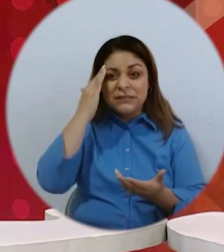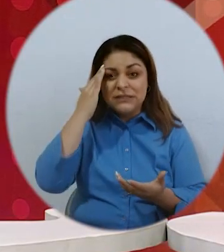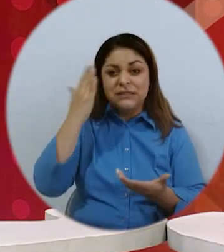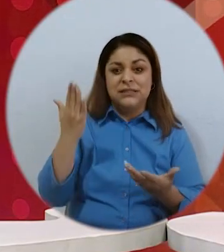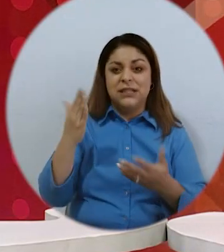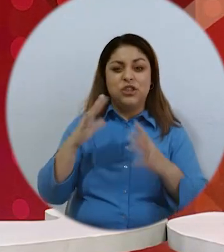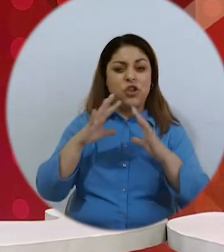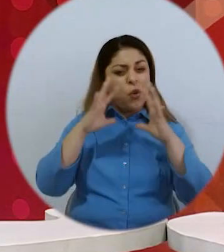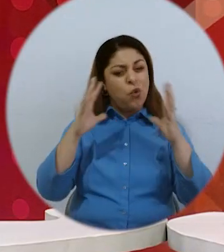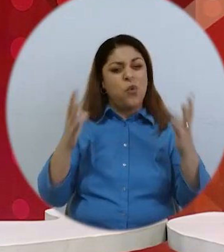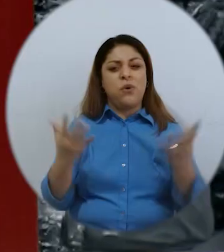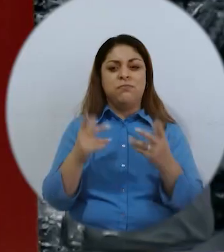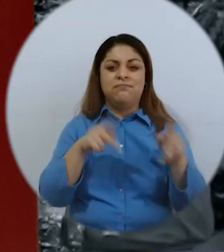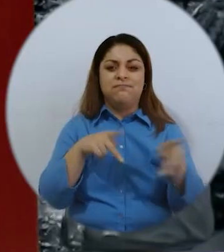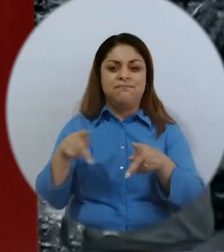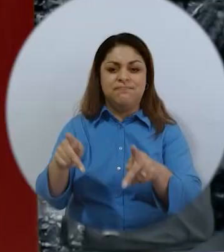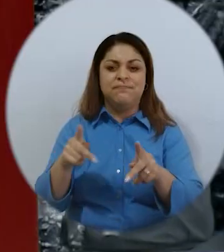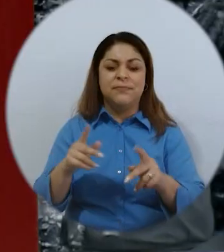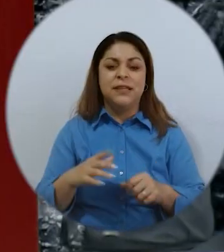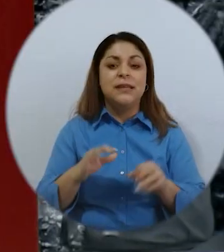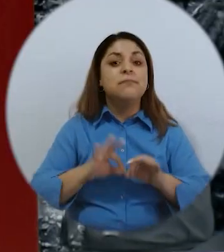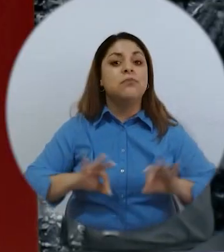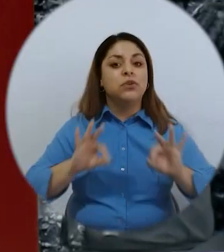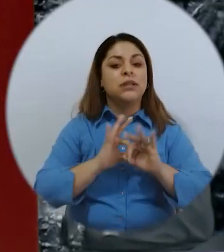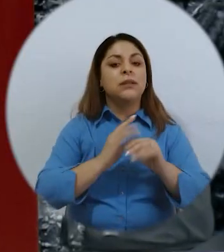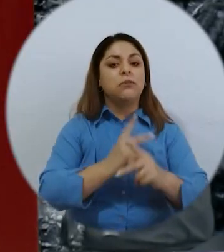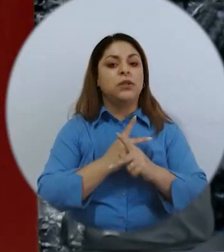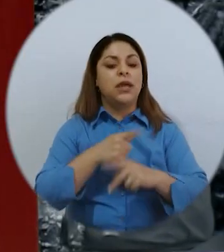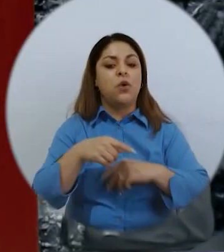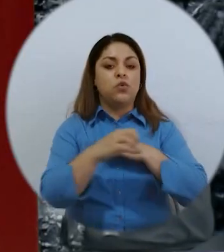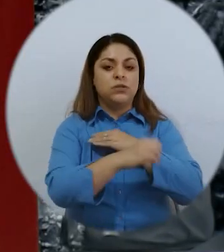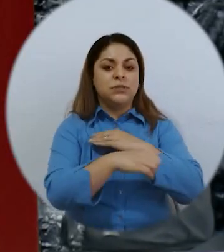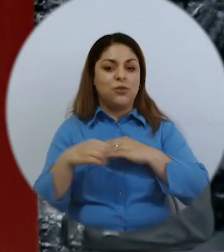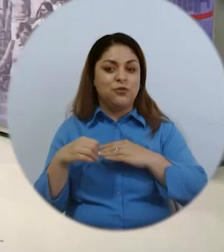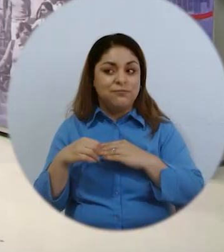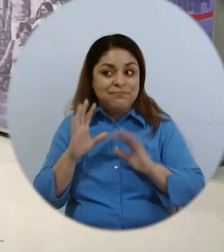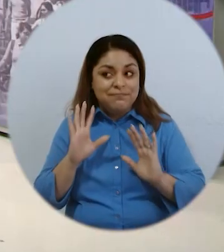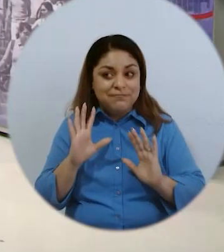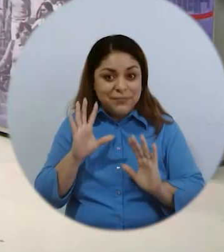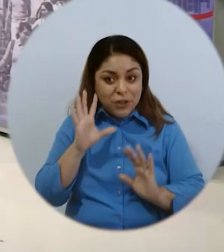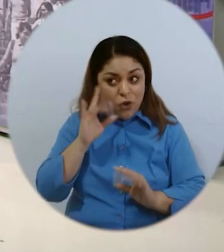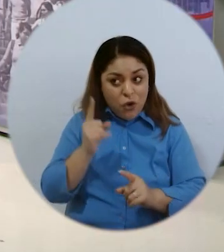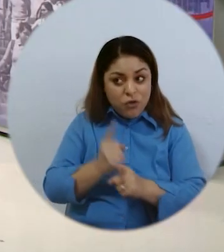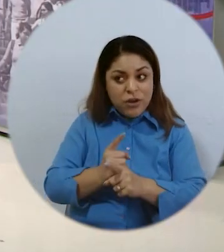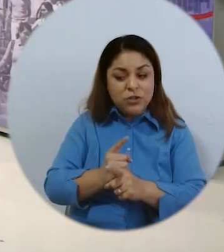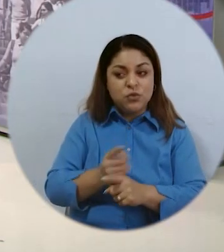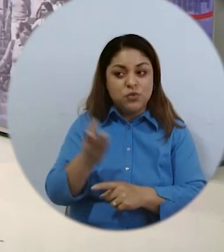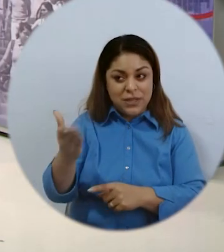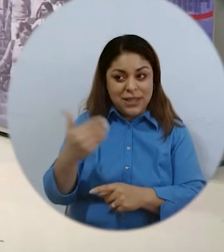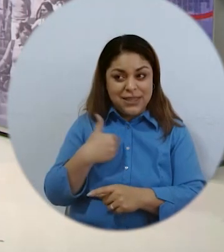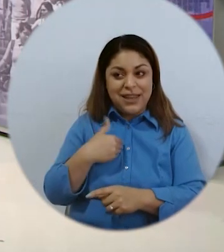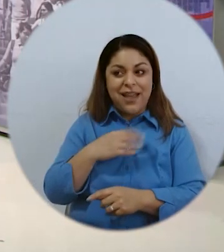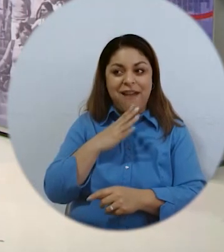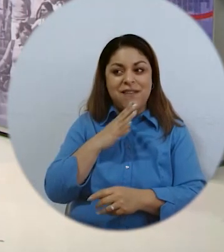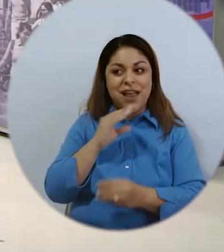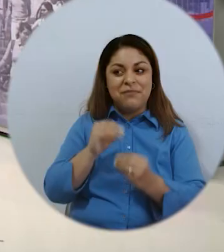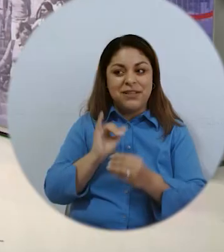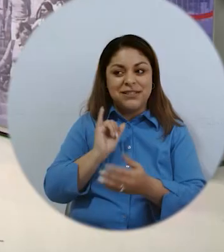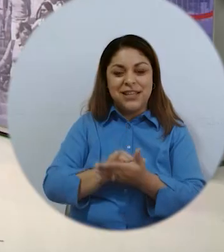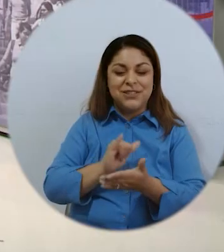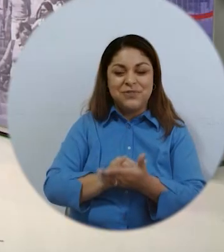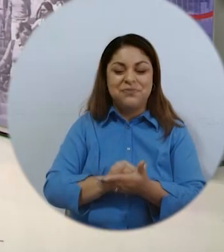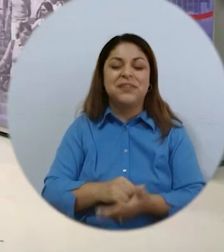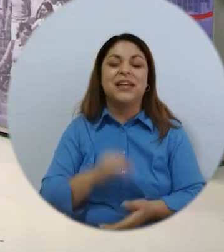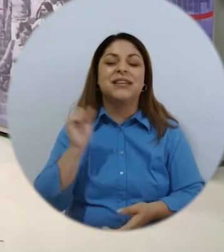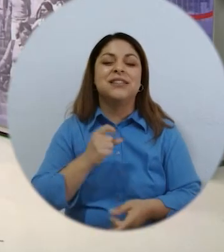¿verdad?, todas las habitantes del planeta, sobre la importancia de proteger a los océanos. Me imagino, Sebastián, que en eso usted tiene mucho